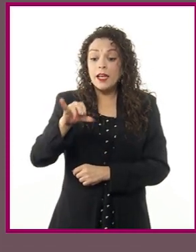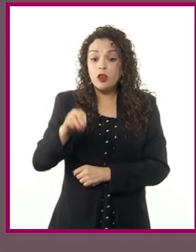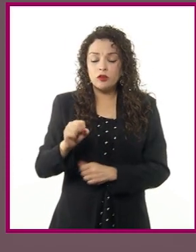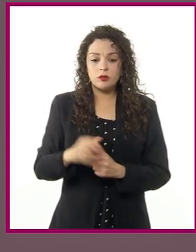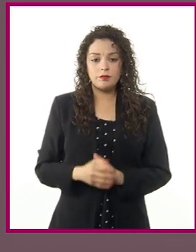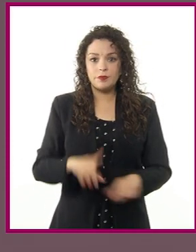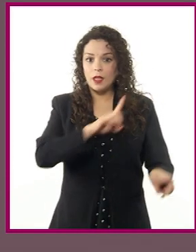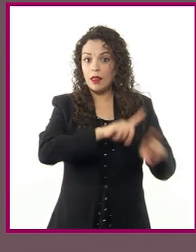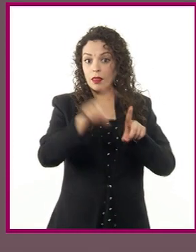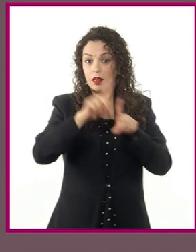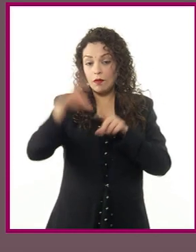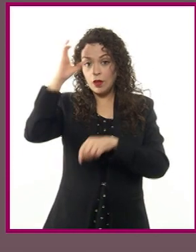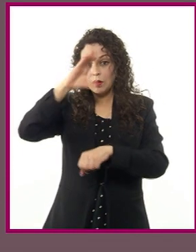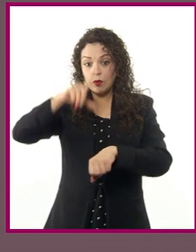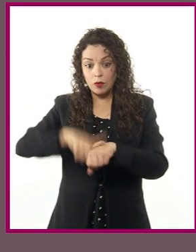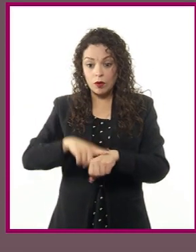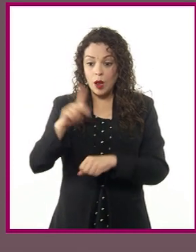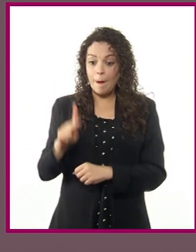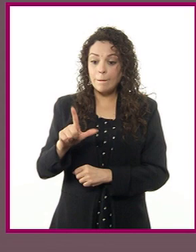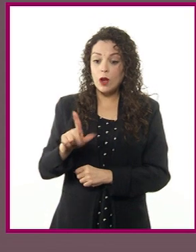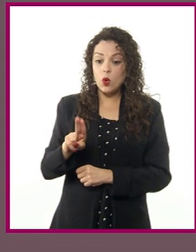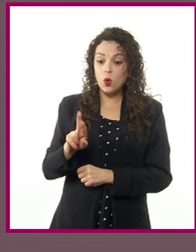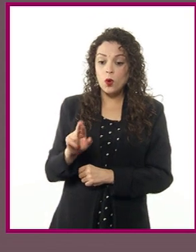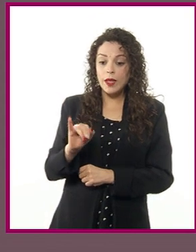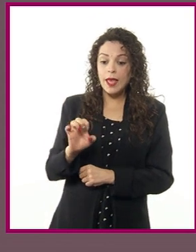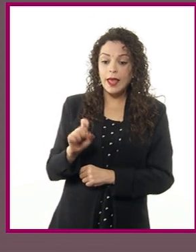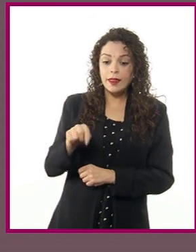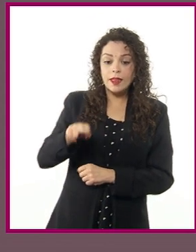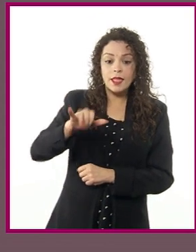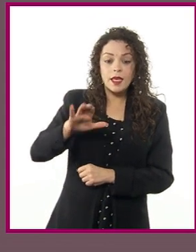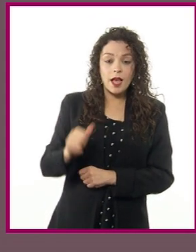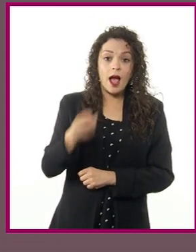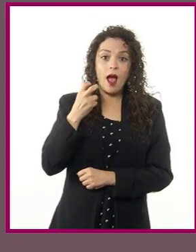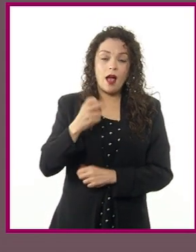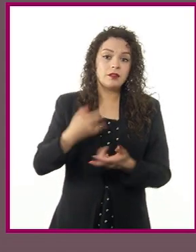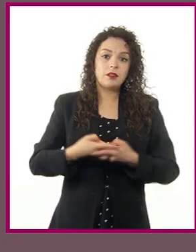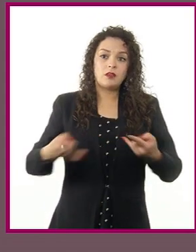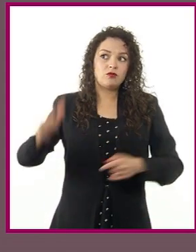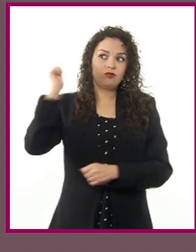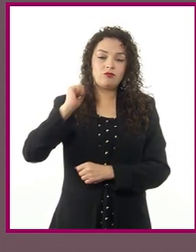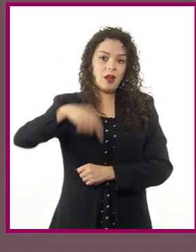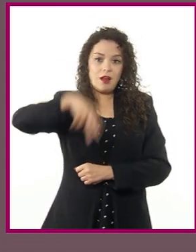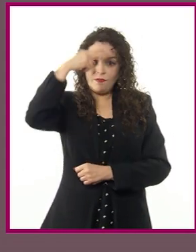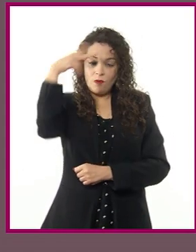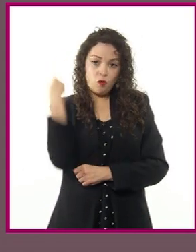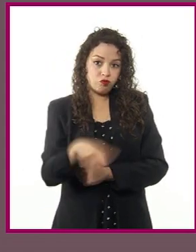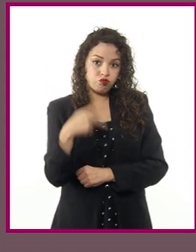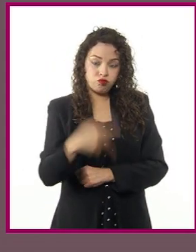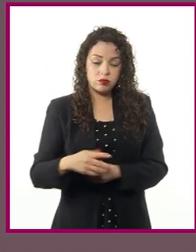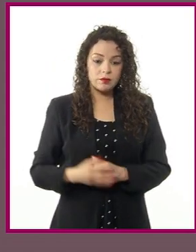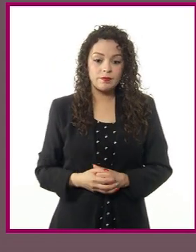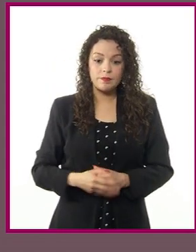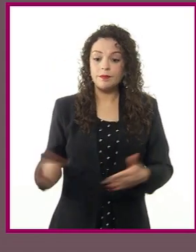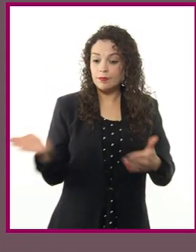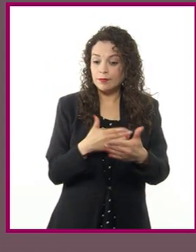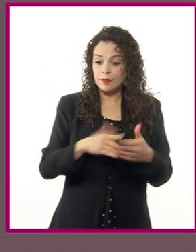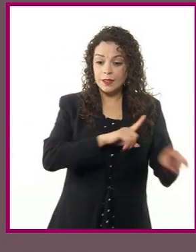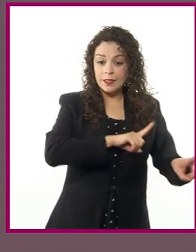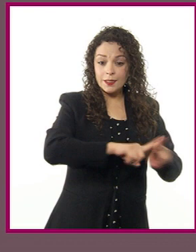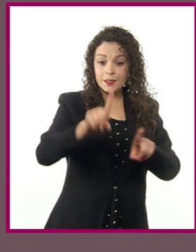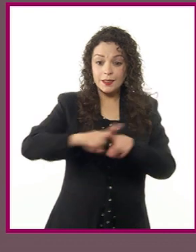cultural pluriétnica es el desenlace actual de nuestra historia antigua. El mestizaje gastronómico se inicia